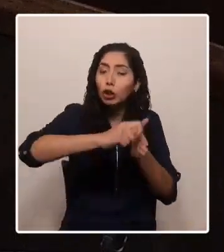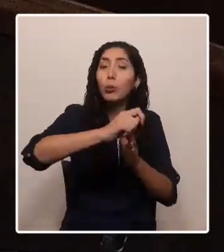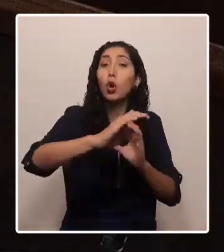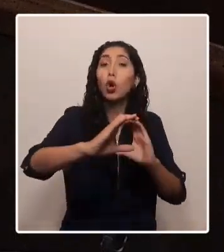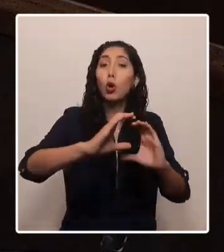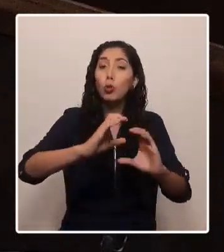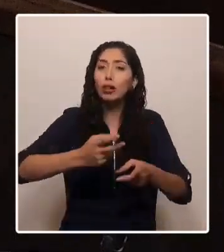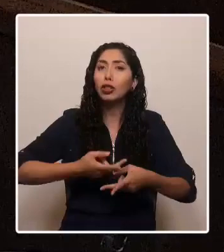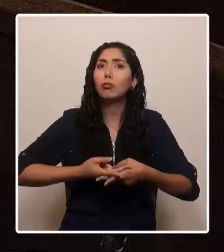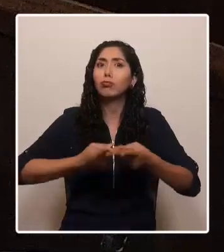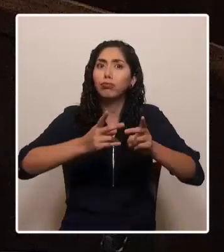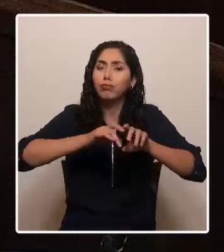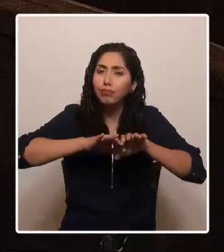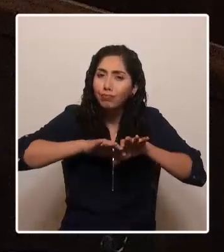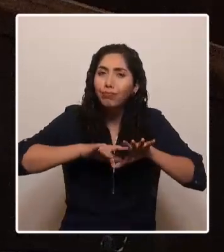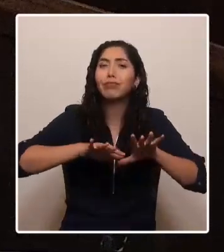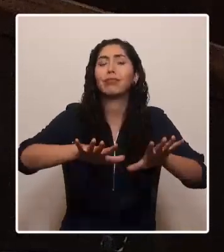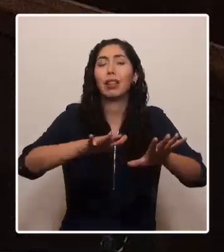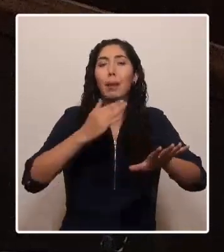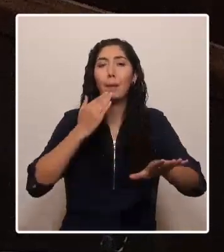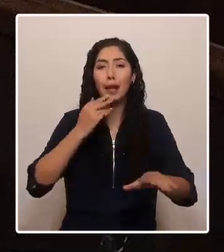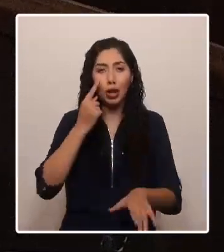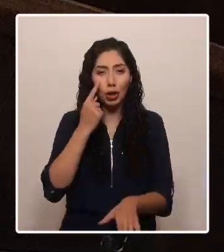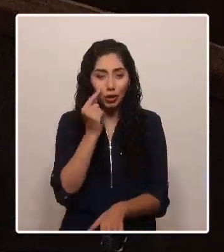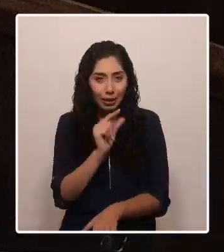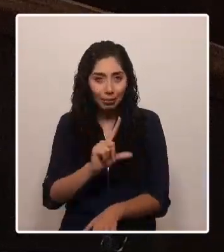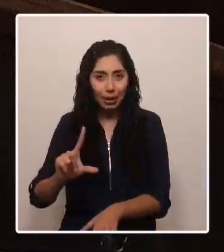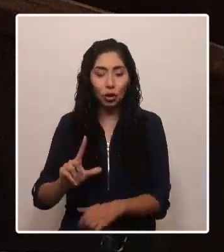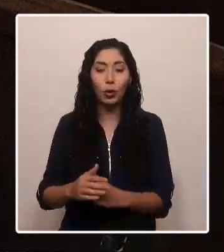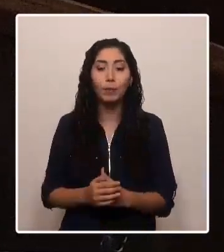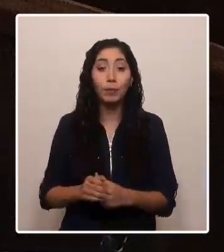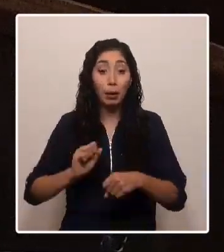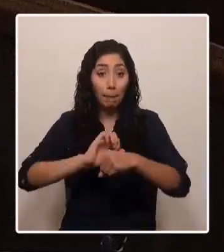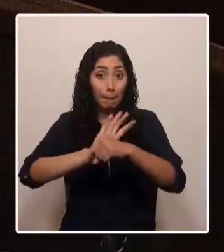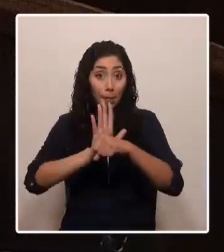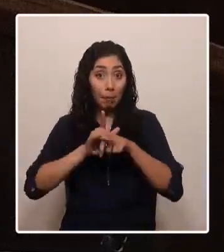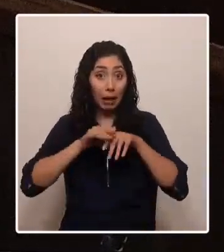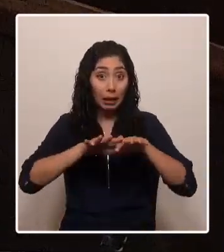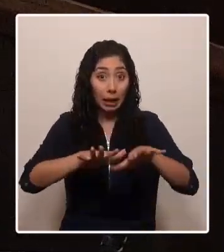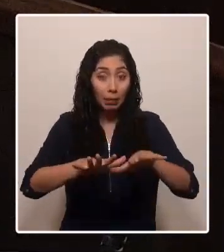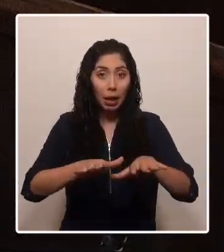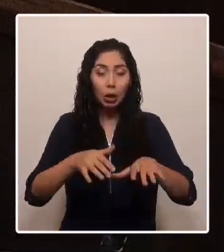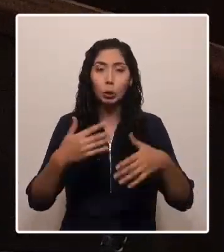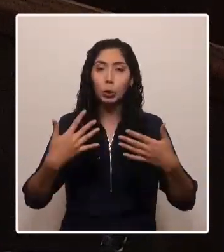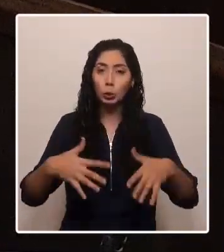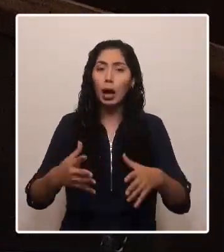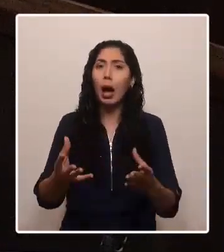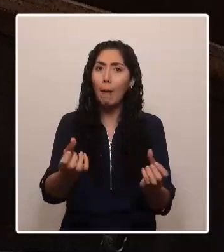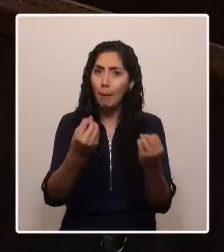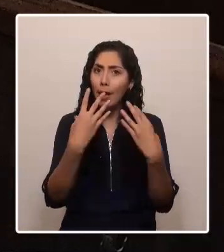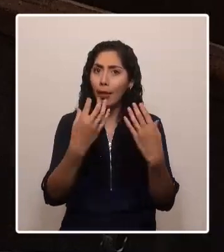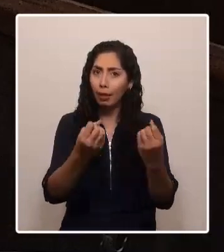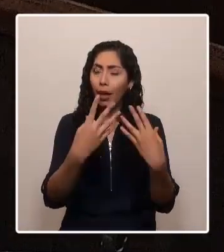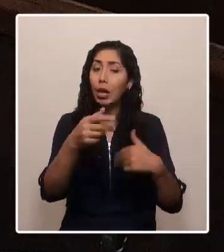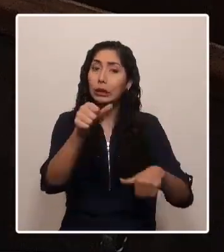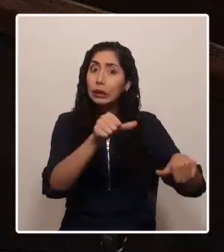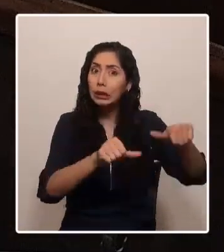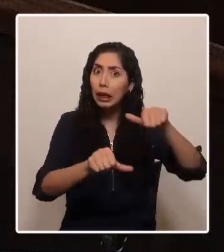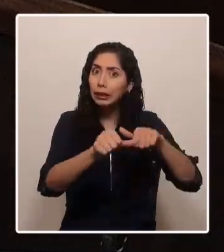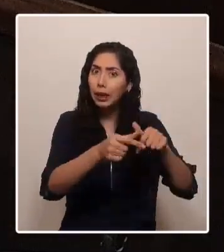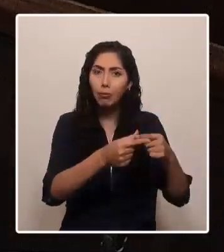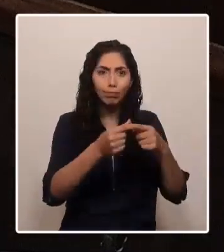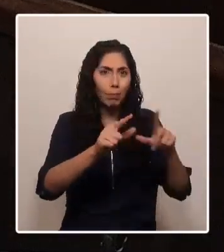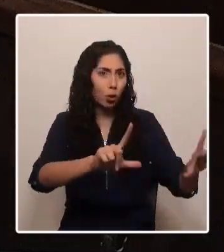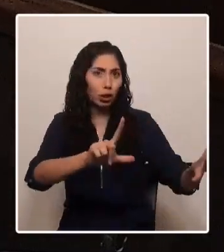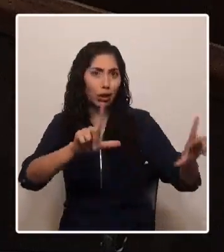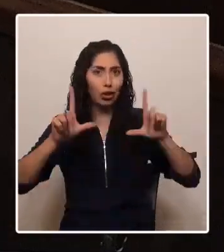incluyendo su divulgación y difusión. La pandemia nos ha dejado muchas lecciones. La ciencia fue protagonista. En este sentido, el inciso